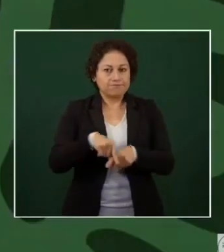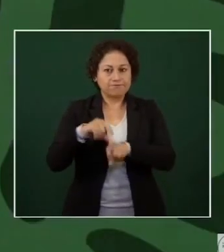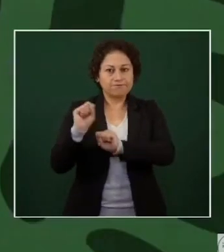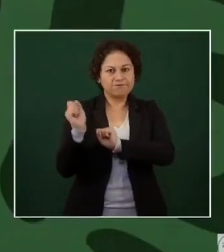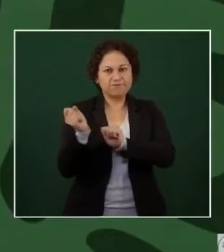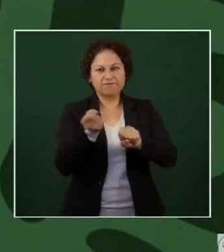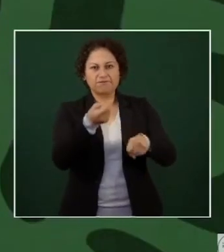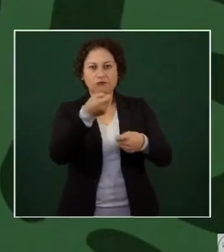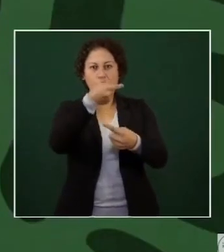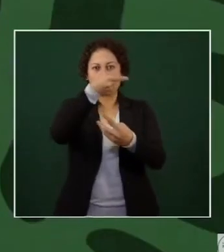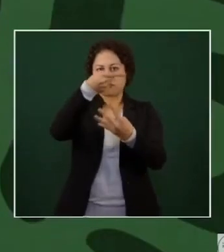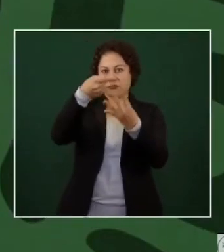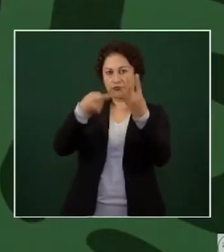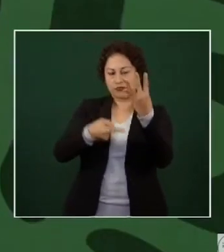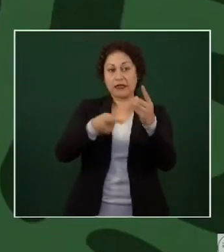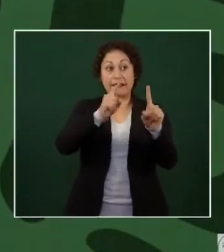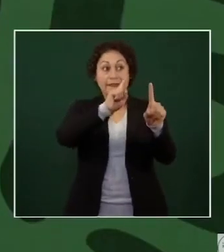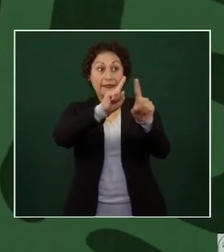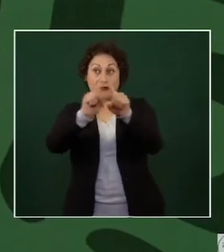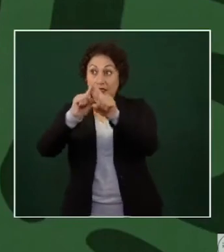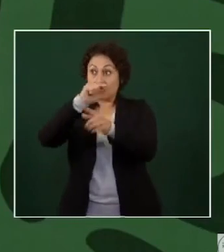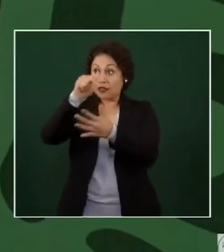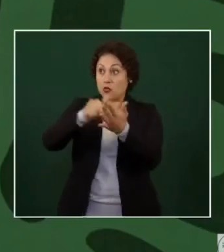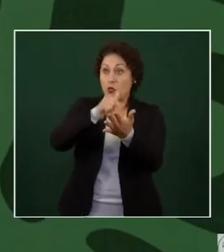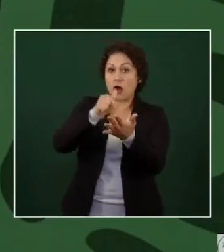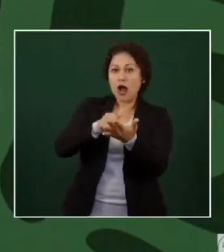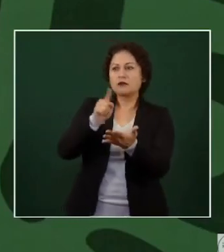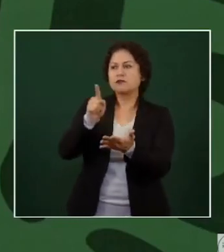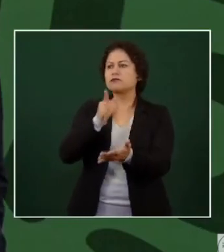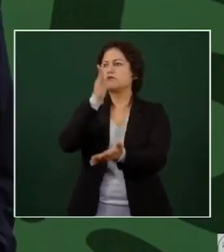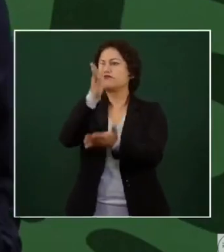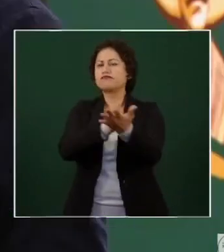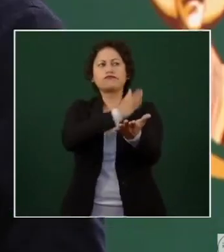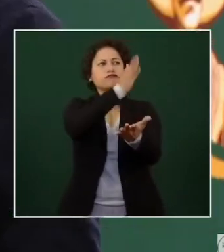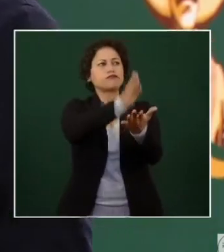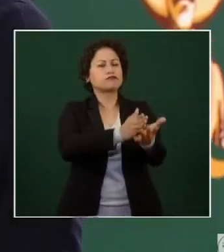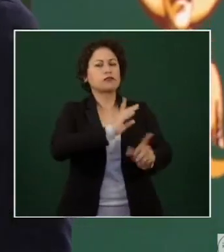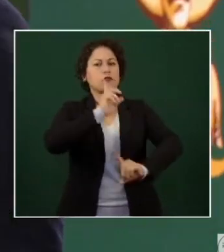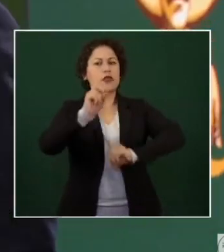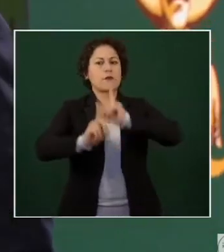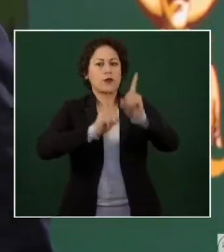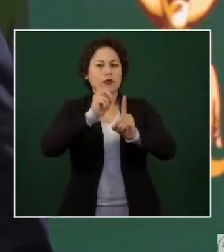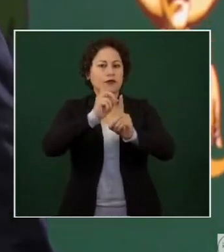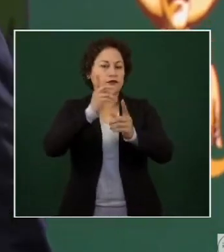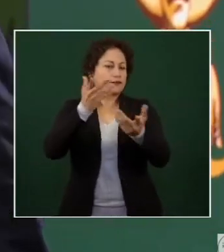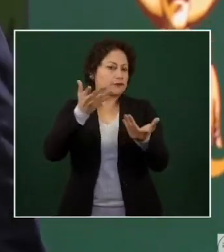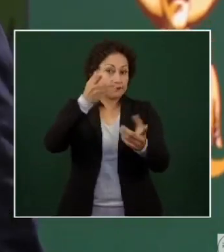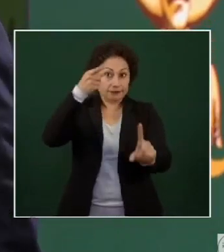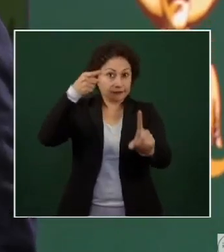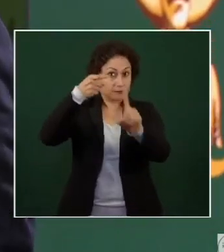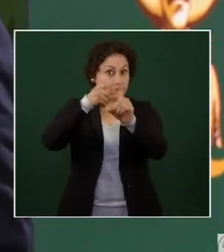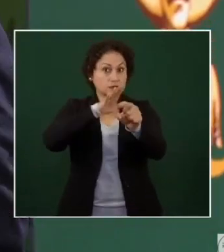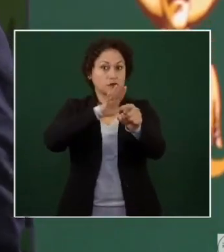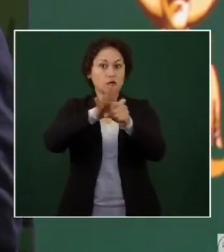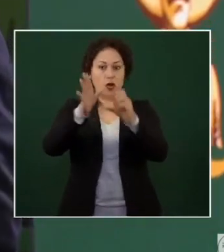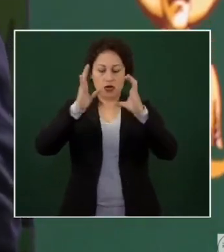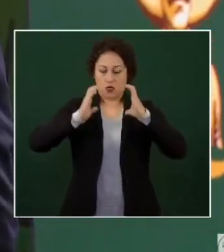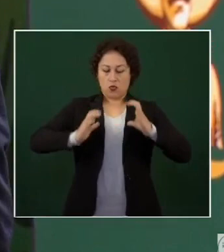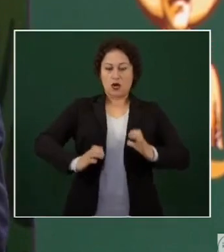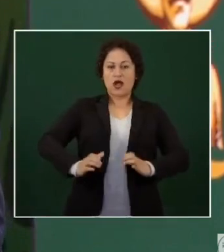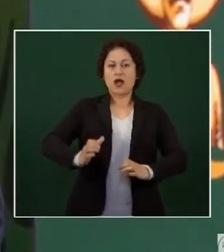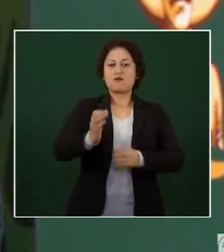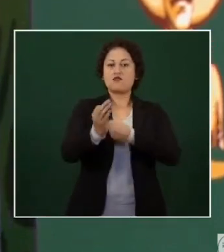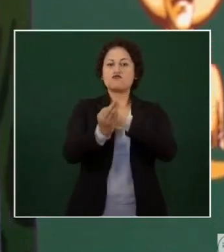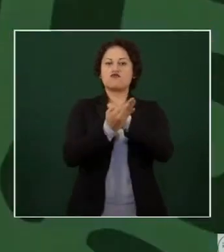el deporte y en lo personal pues hacer ejercicio. Es muy bueno, ayuda, es